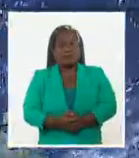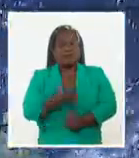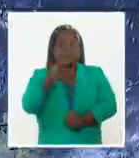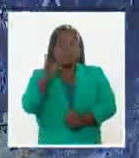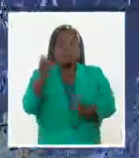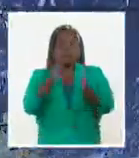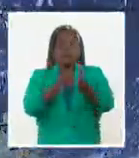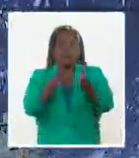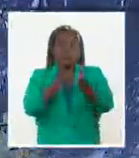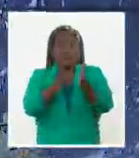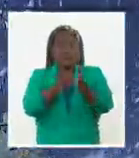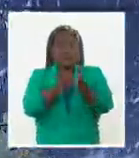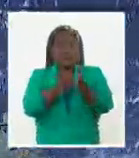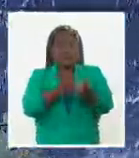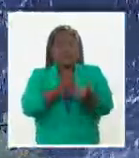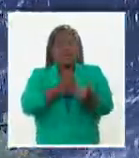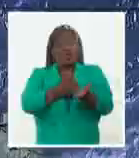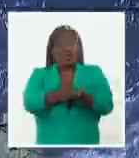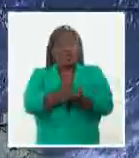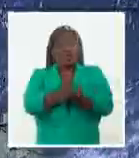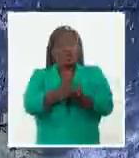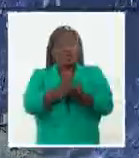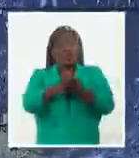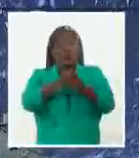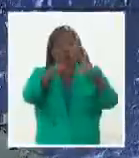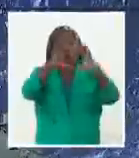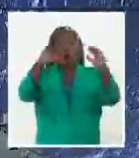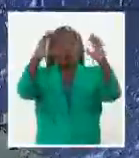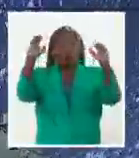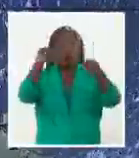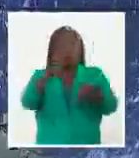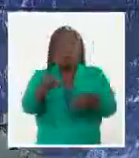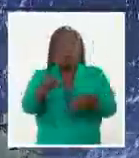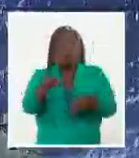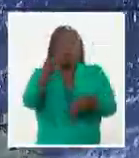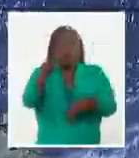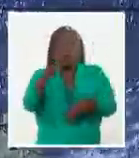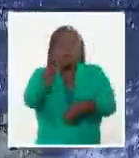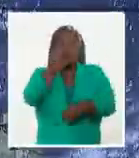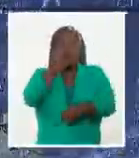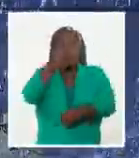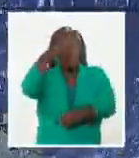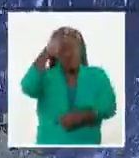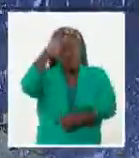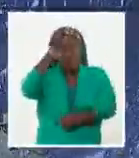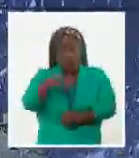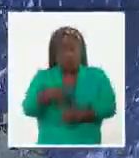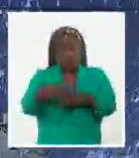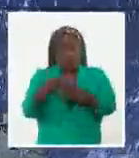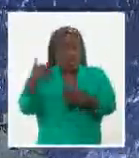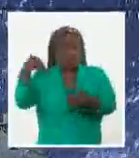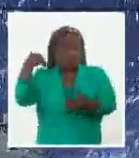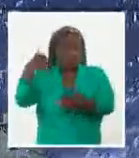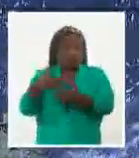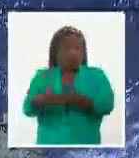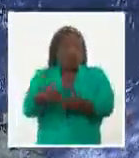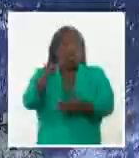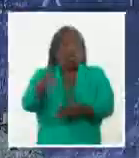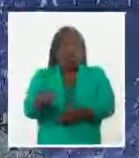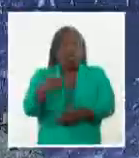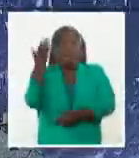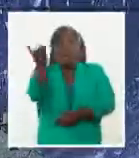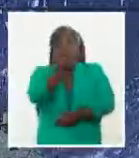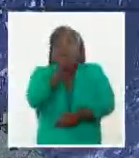Muy buenas tardes. Continúan los intervalos nubosos influyendo sobre gran parte de nuestro país. Hace ya varias jornadas que los fuertes vientos en la